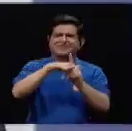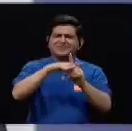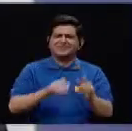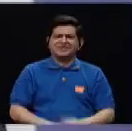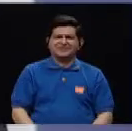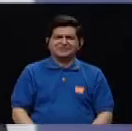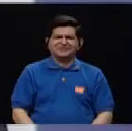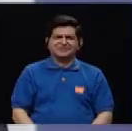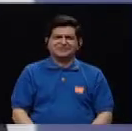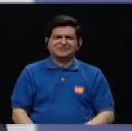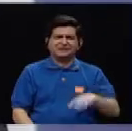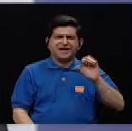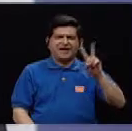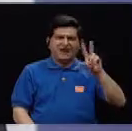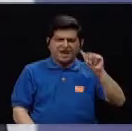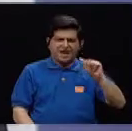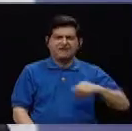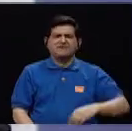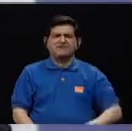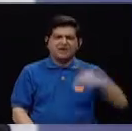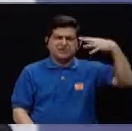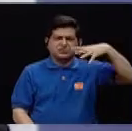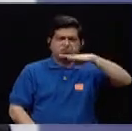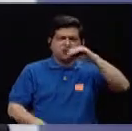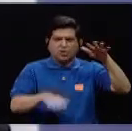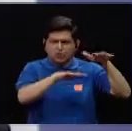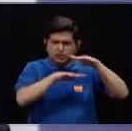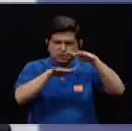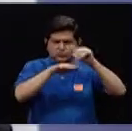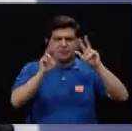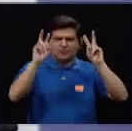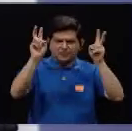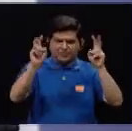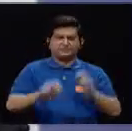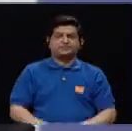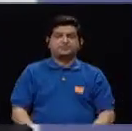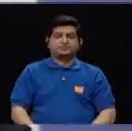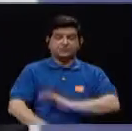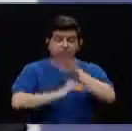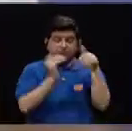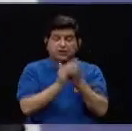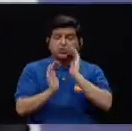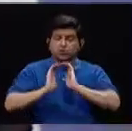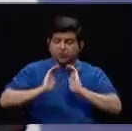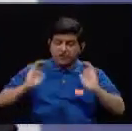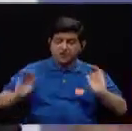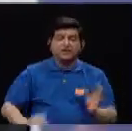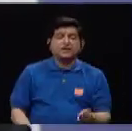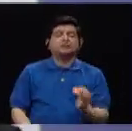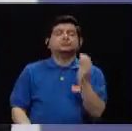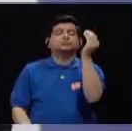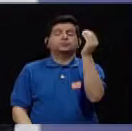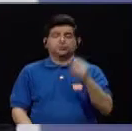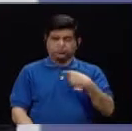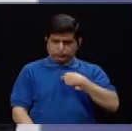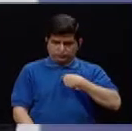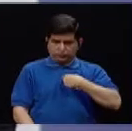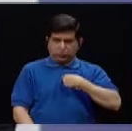Sí, ese fue Eva mi Solís, hombre, cómo sí. no. Además, luego todo lo que fue mi infancia y adolescencia,